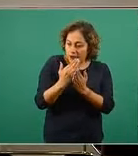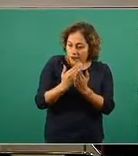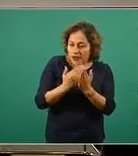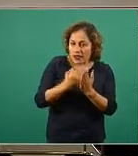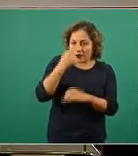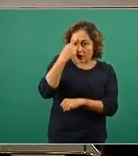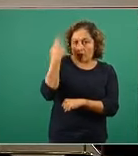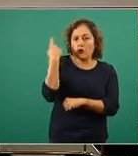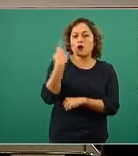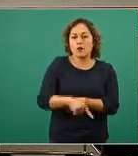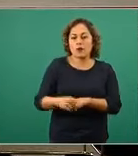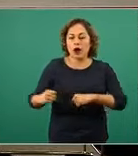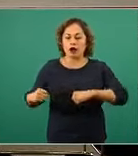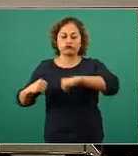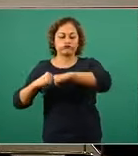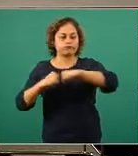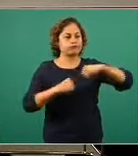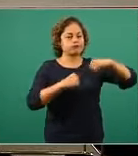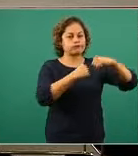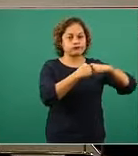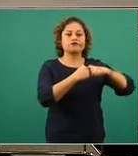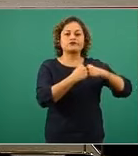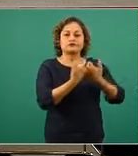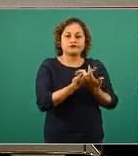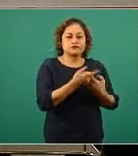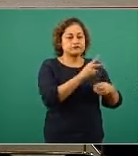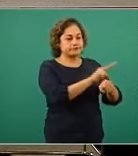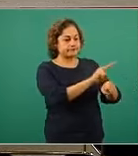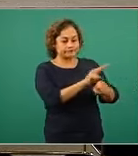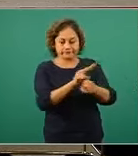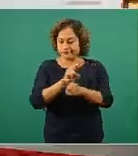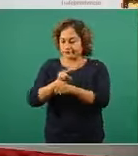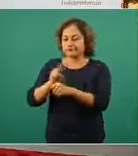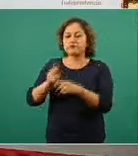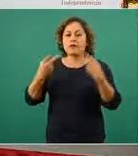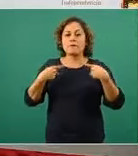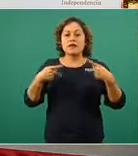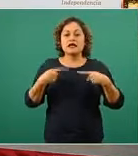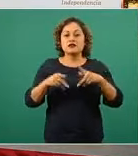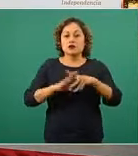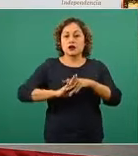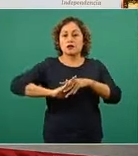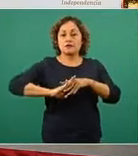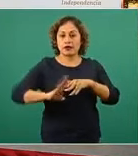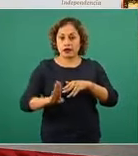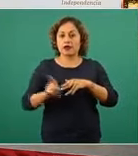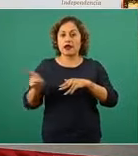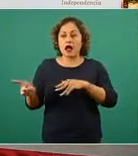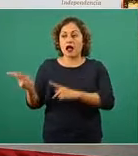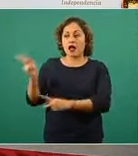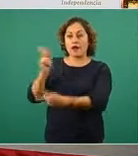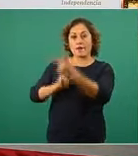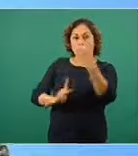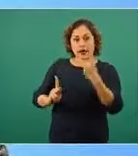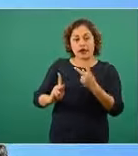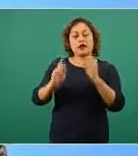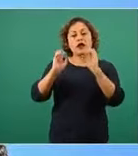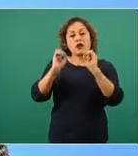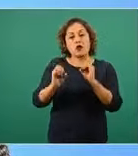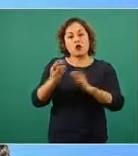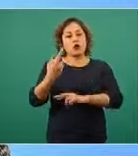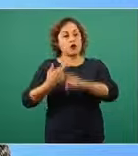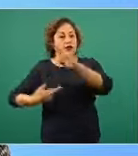federativas, en donde podemos nosotros captar aquella población migrante, sea ya bien retornada o que ingresa a territorio